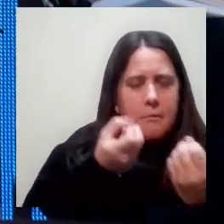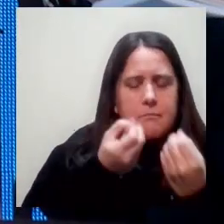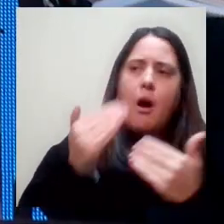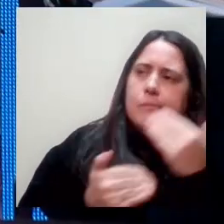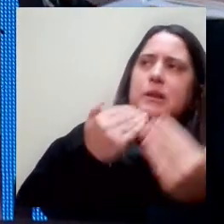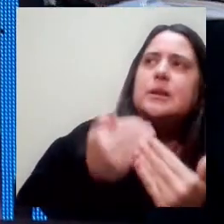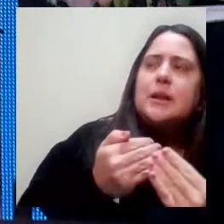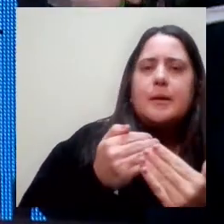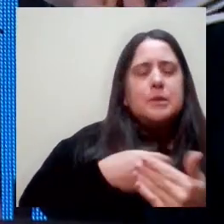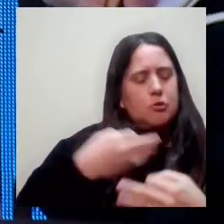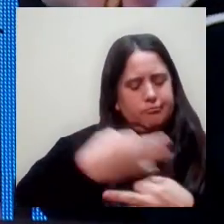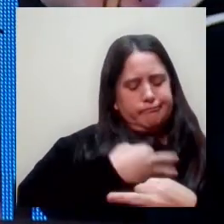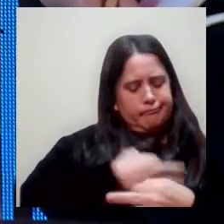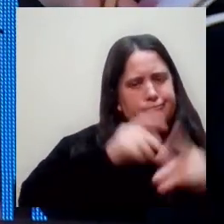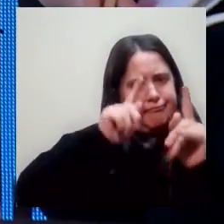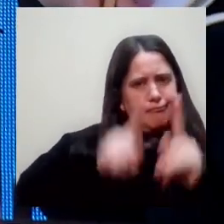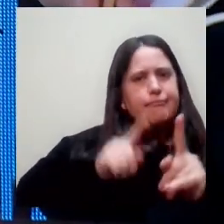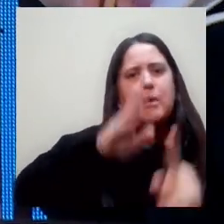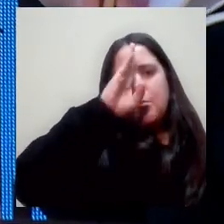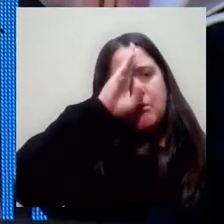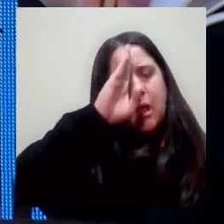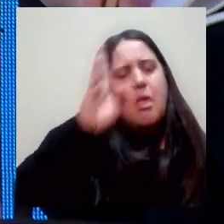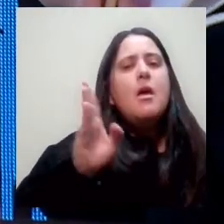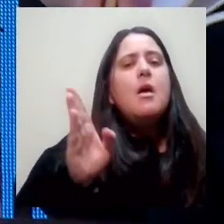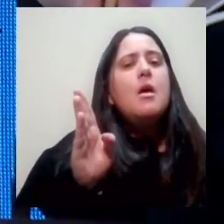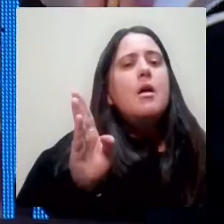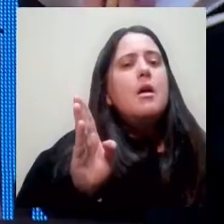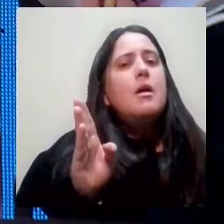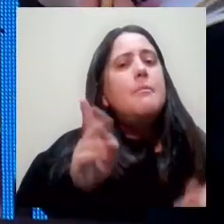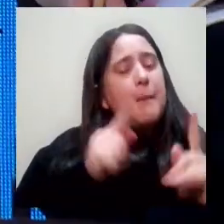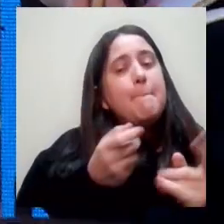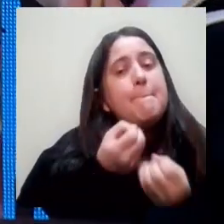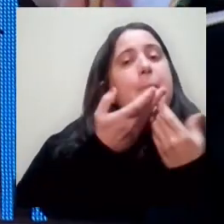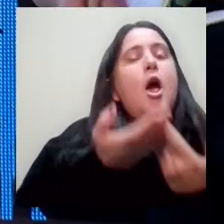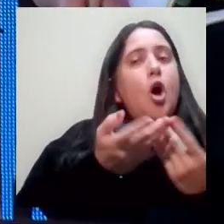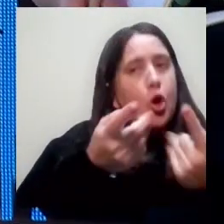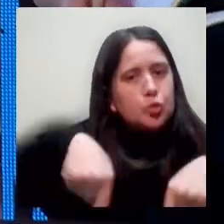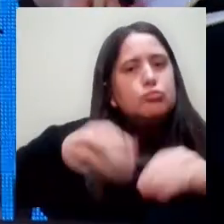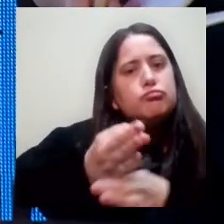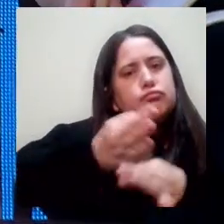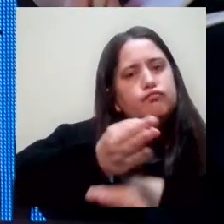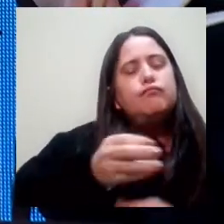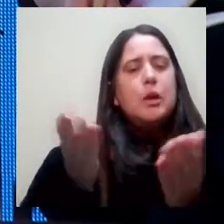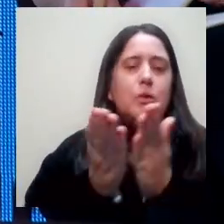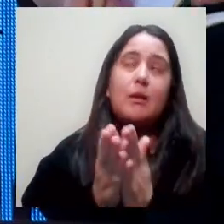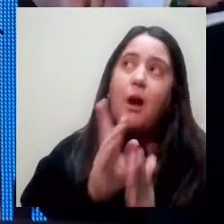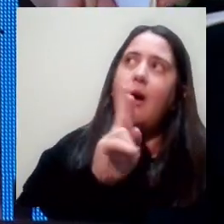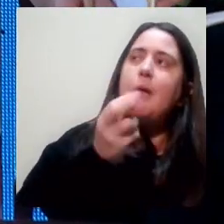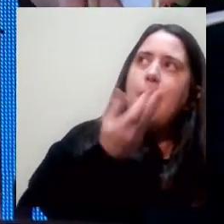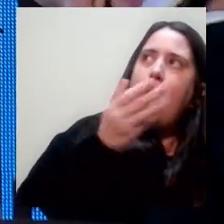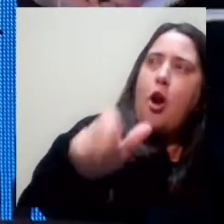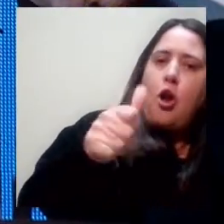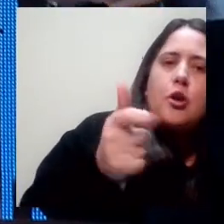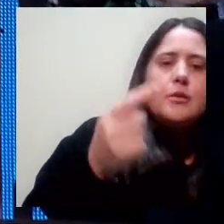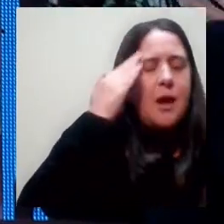formándose y aprendiendo para mejorar los resultados de sus estudiantes, ¿no? Sabemos que los resultados en